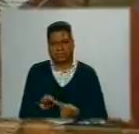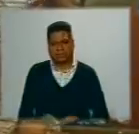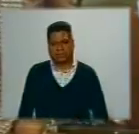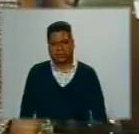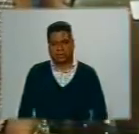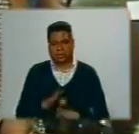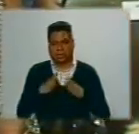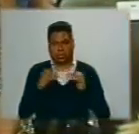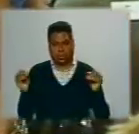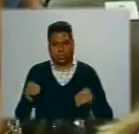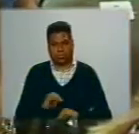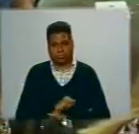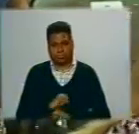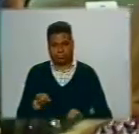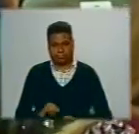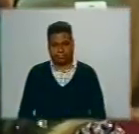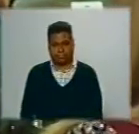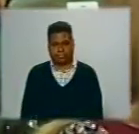todo.